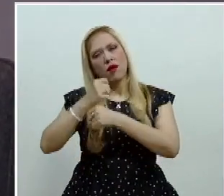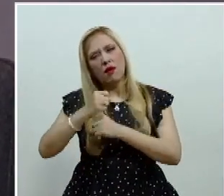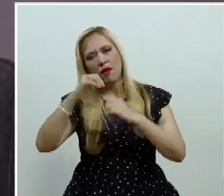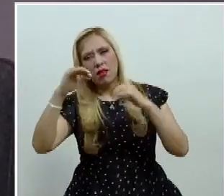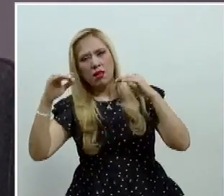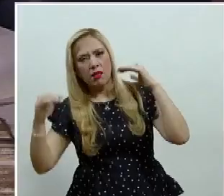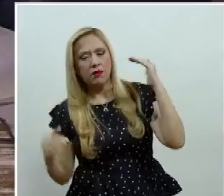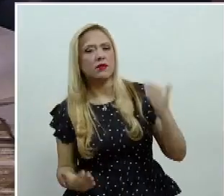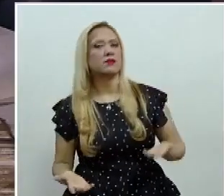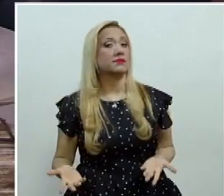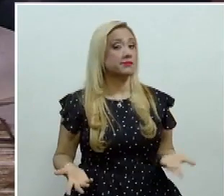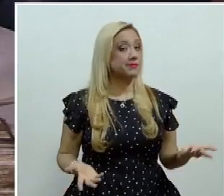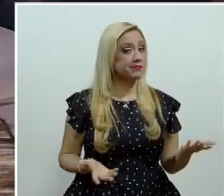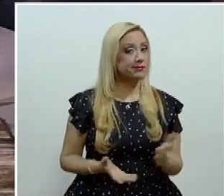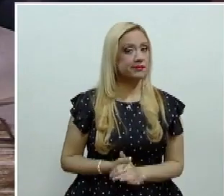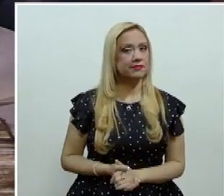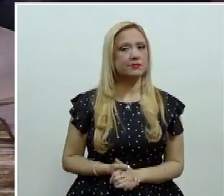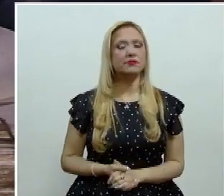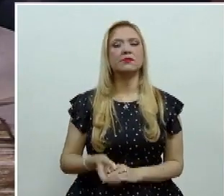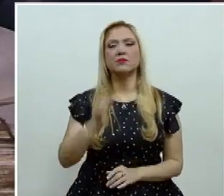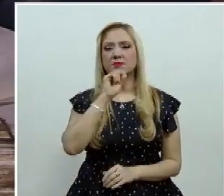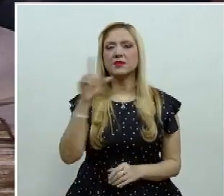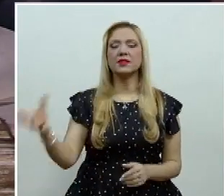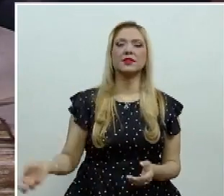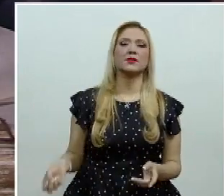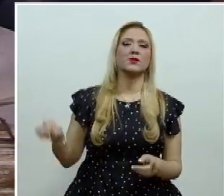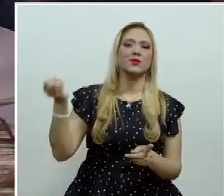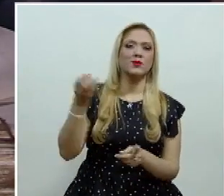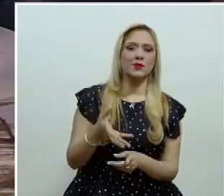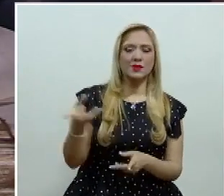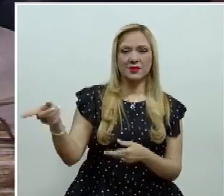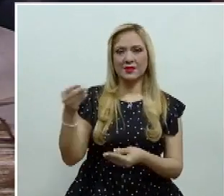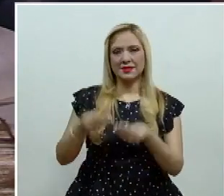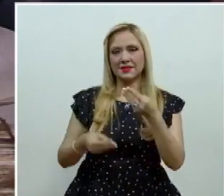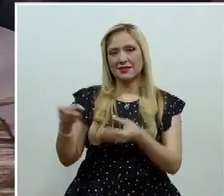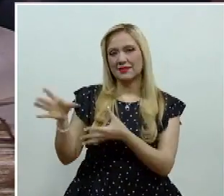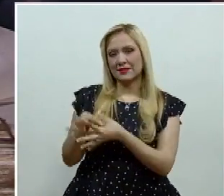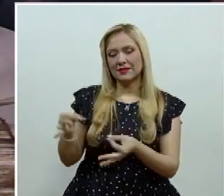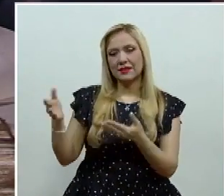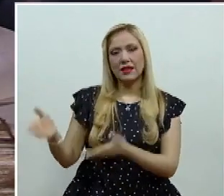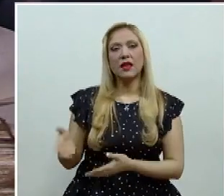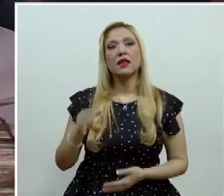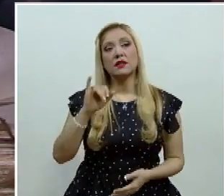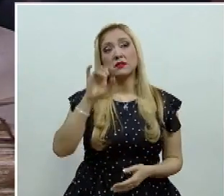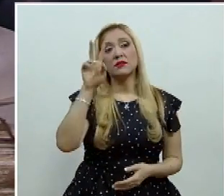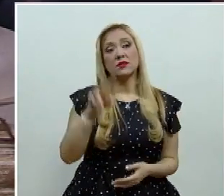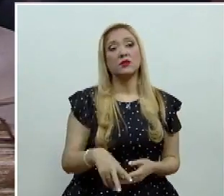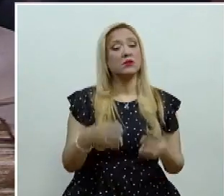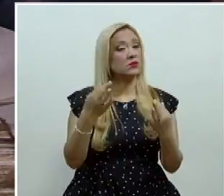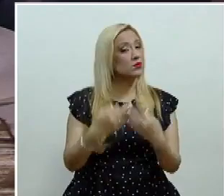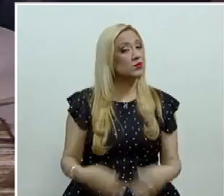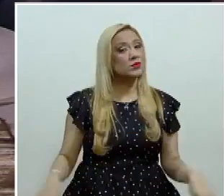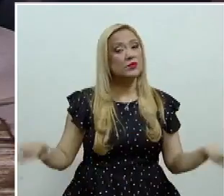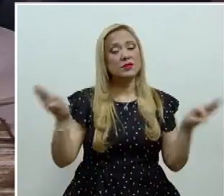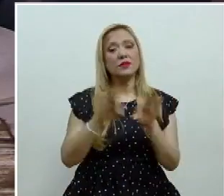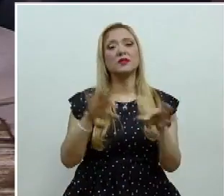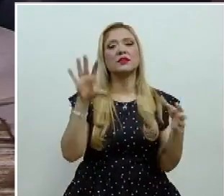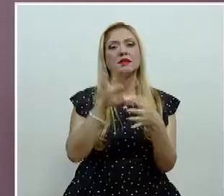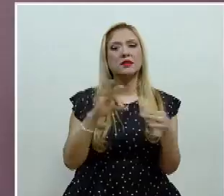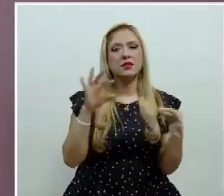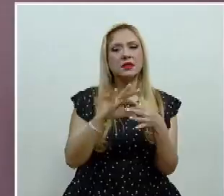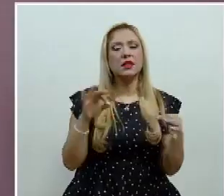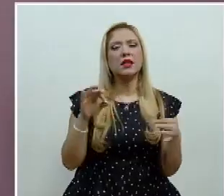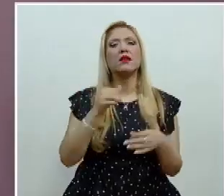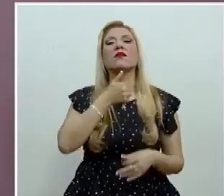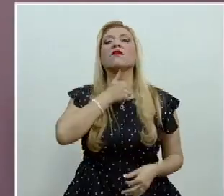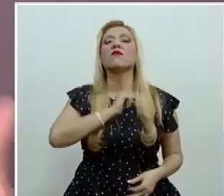homicidios. Y complementando lo que nos está comentando la magistrada, creo que aquí es muy importante mencionar que las